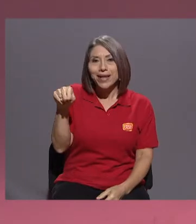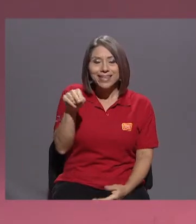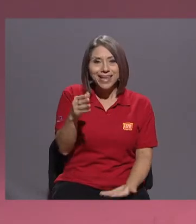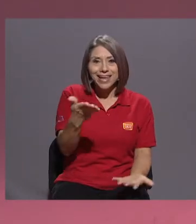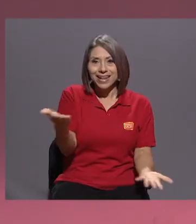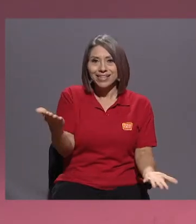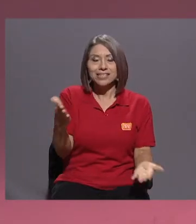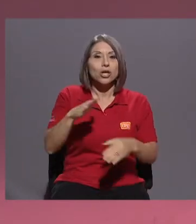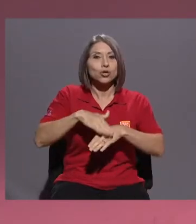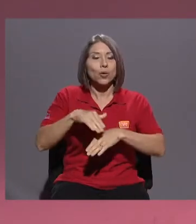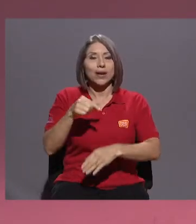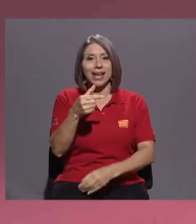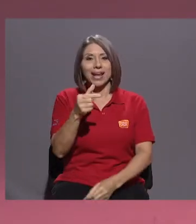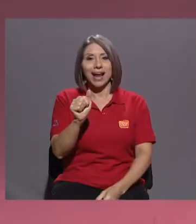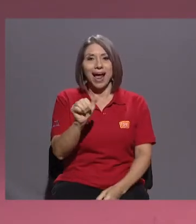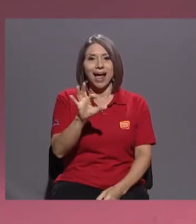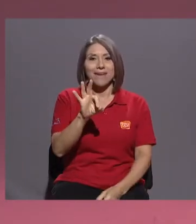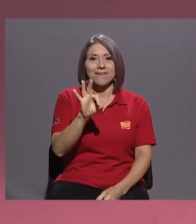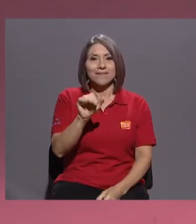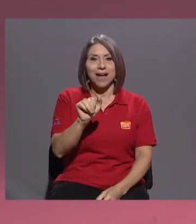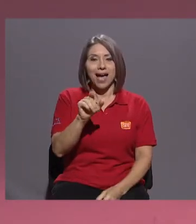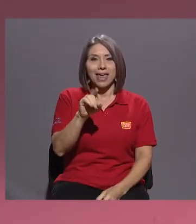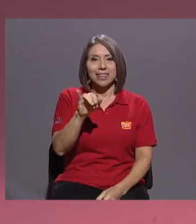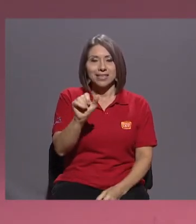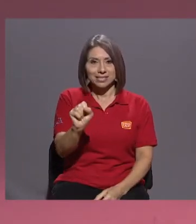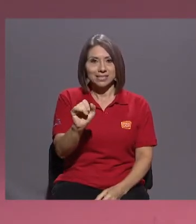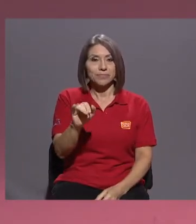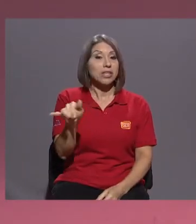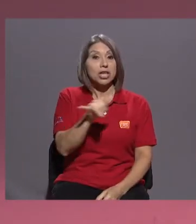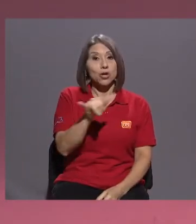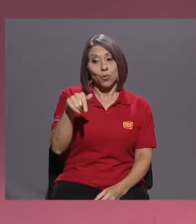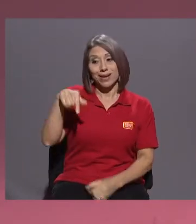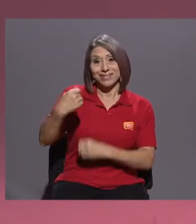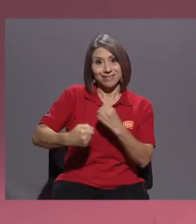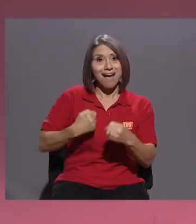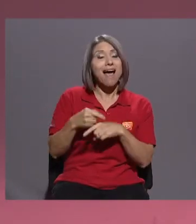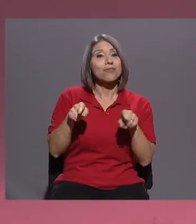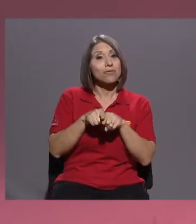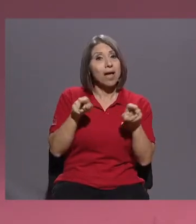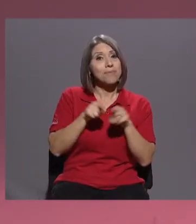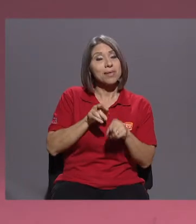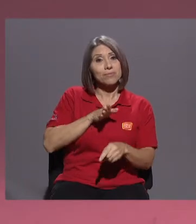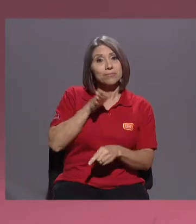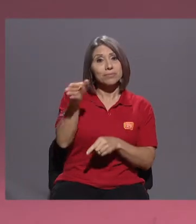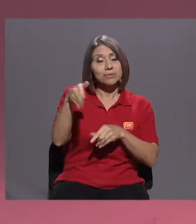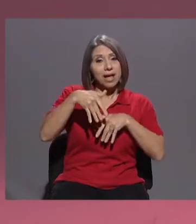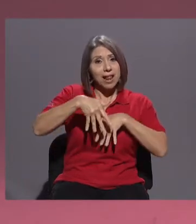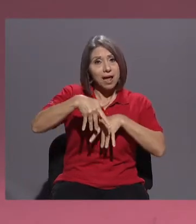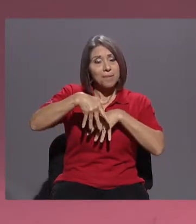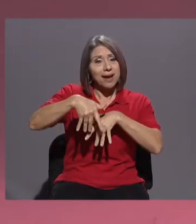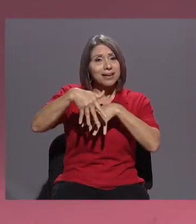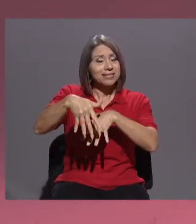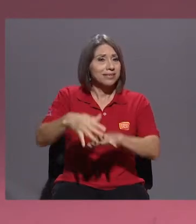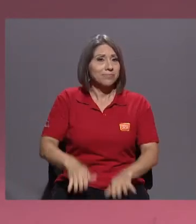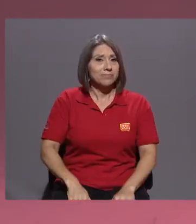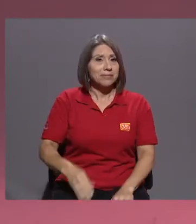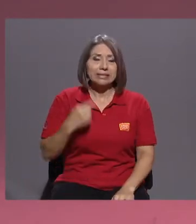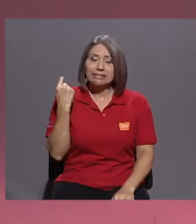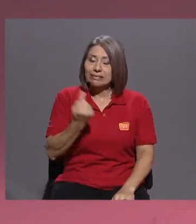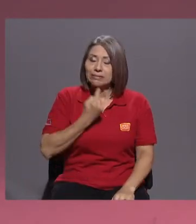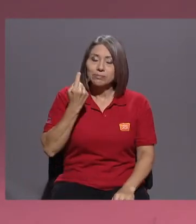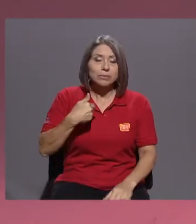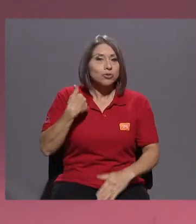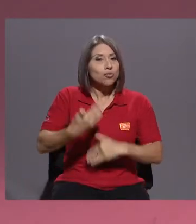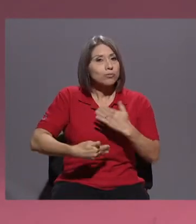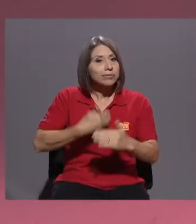compañeras Sobre gafadis Igual Igual fui este año A la marcha Y